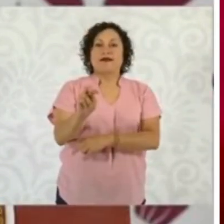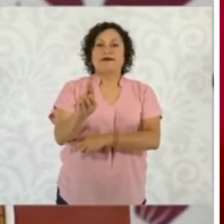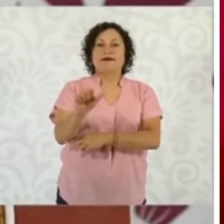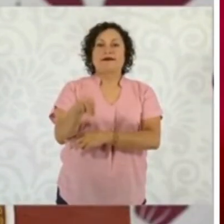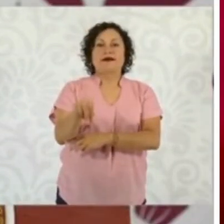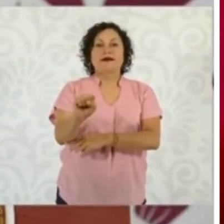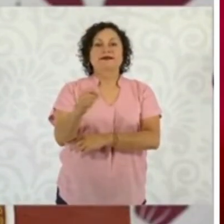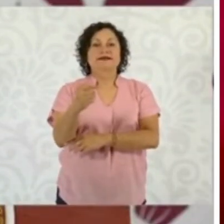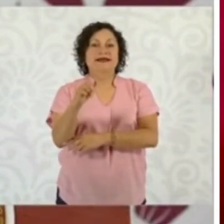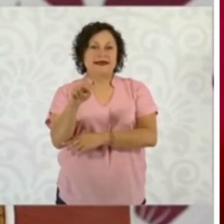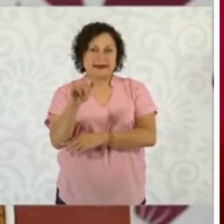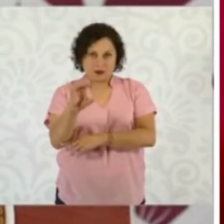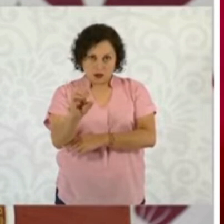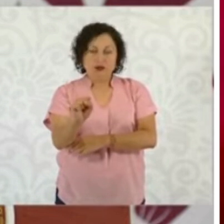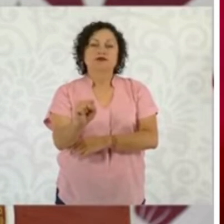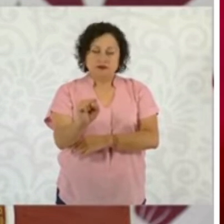parte de SADER